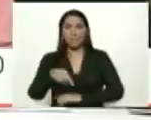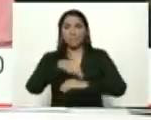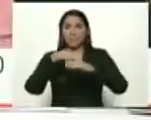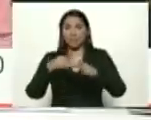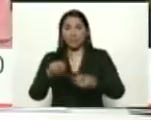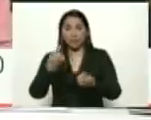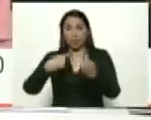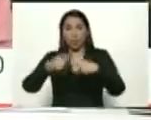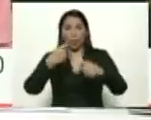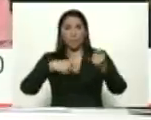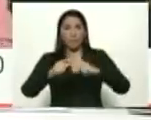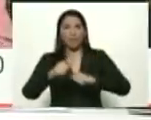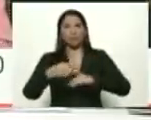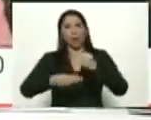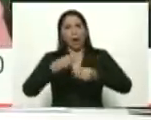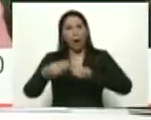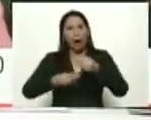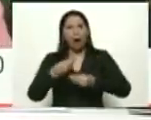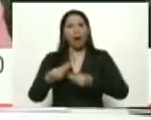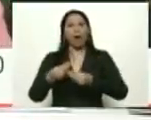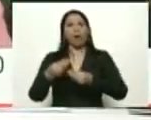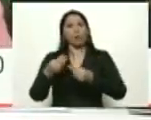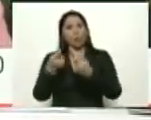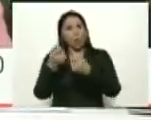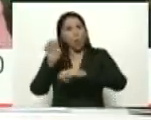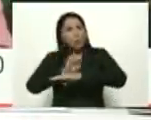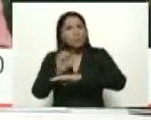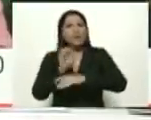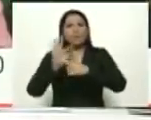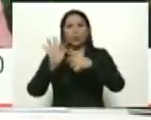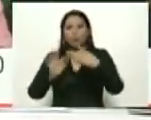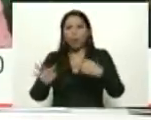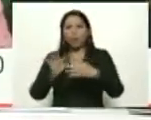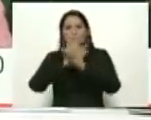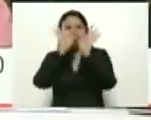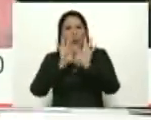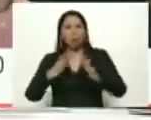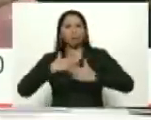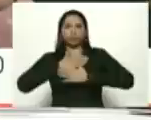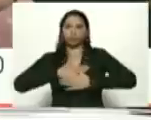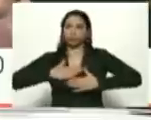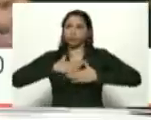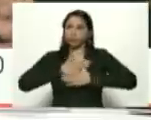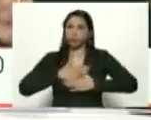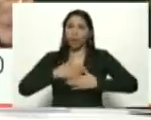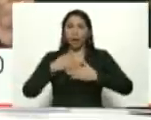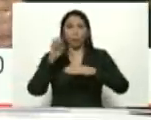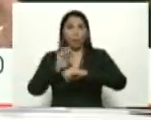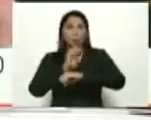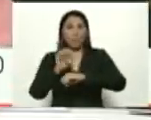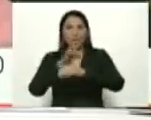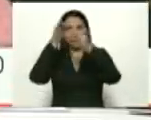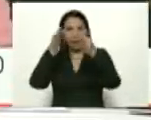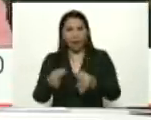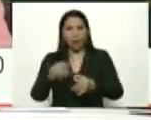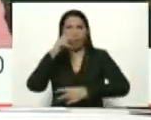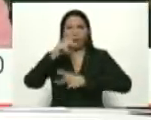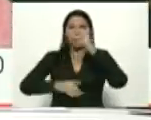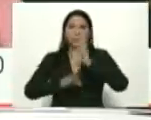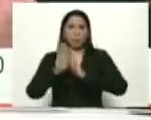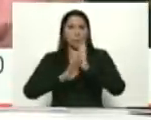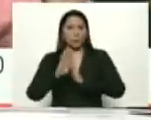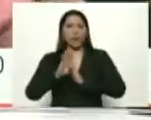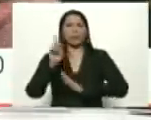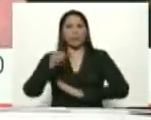de Comercio, para que haya una economía que funcione y funcione de manera sana, una economía real, productiva, y una